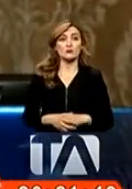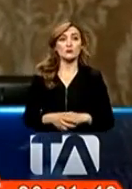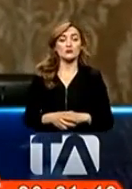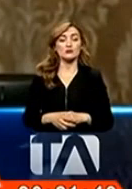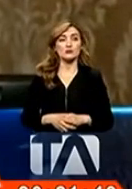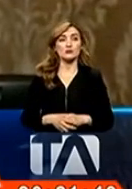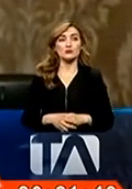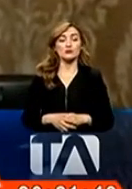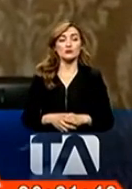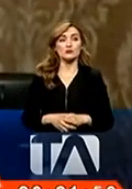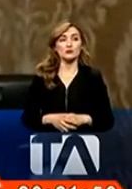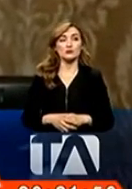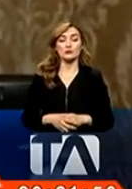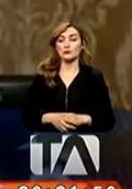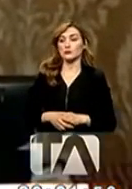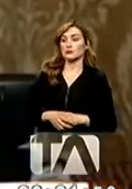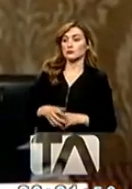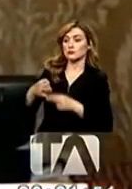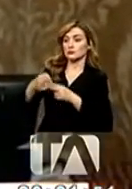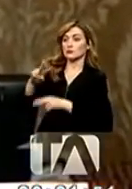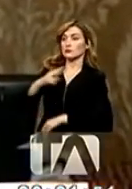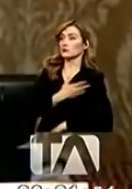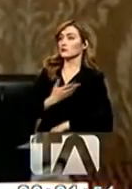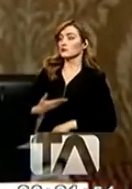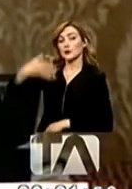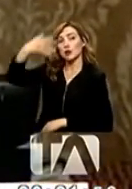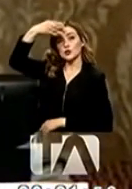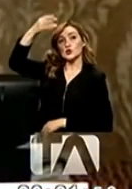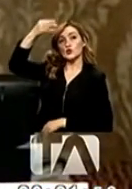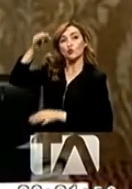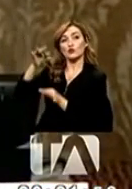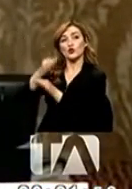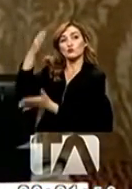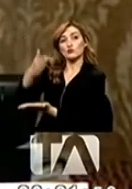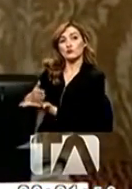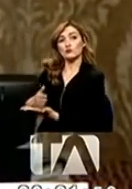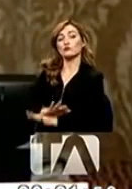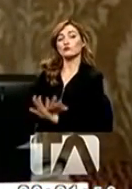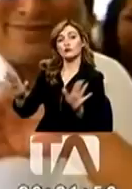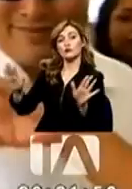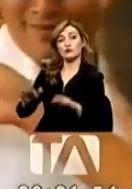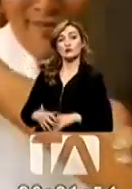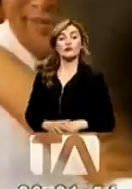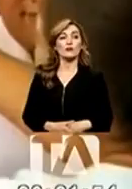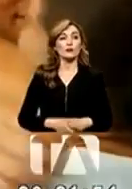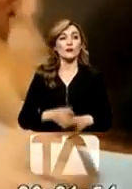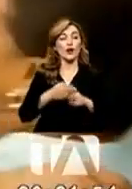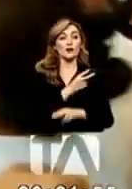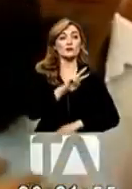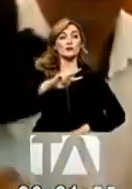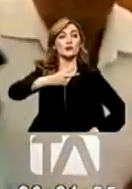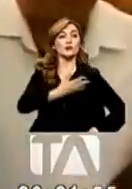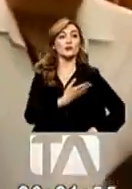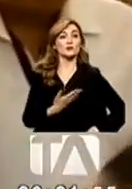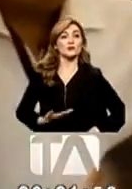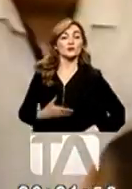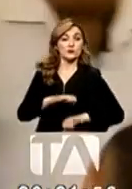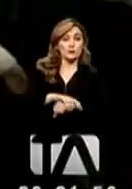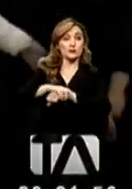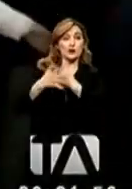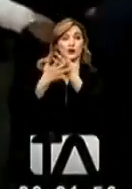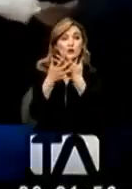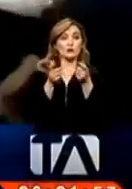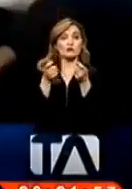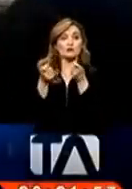cesó en sus funciones el señor vicepresidente de República, Jorge Glass. El ex vicepresidente, ahora detenido, estuvo